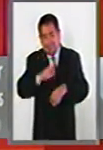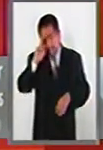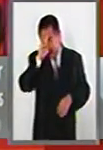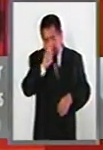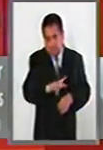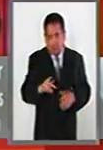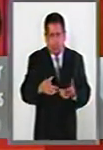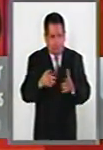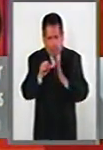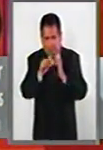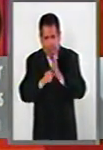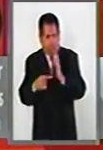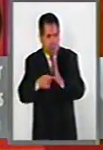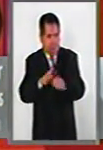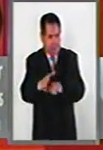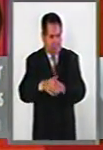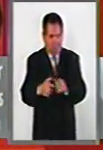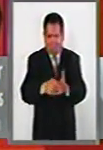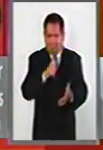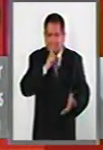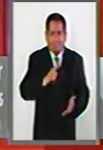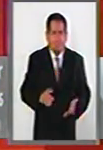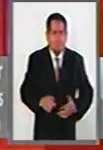están los artículos, ¿no?